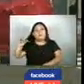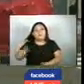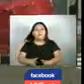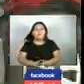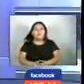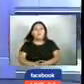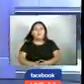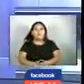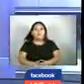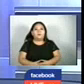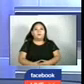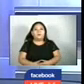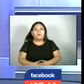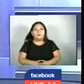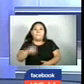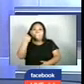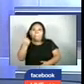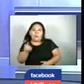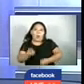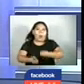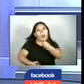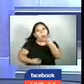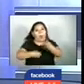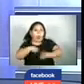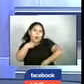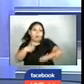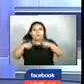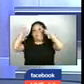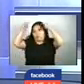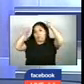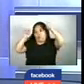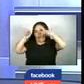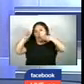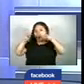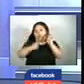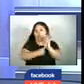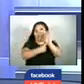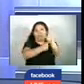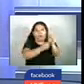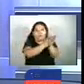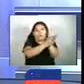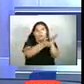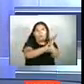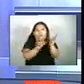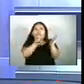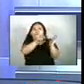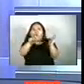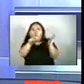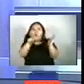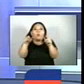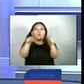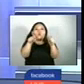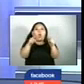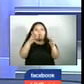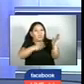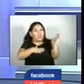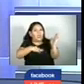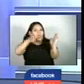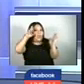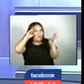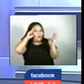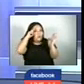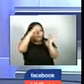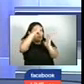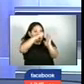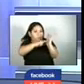Hechos. Y un relator de las Naciones Unidas ha presentado un libro llamado La Edad de la Razón, donde establecen recomendaciones de